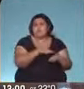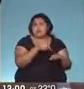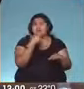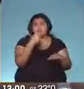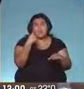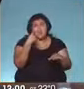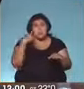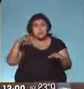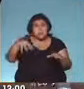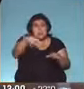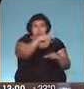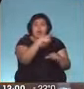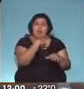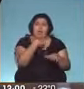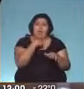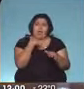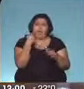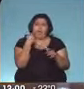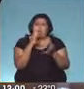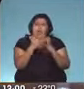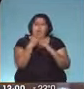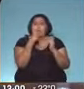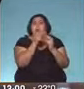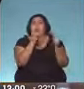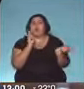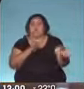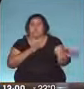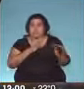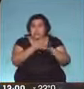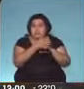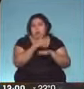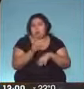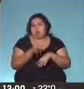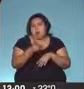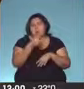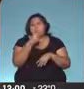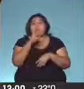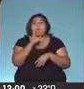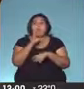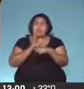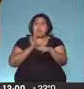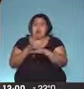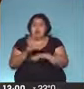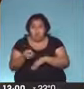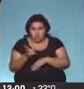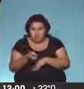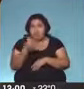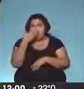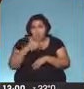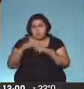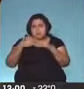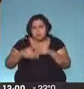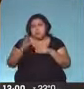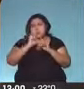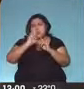van a tener potestad para evitar que la gente suba, por ejemplo, a las autopistas, suba a la Panamericana, pero que después, de ahí en más, son las fuerzas de seguridad